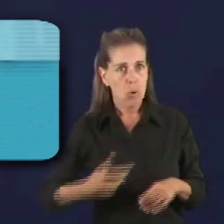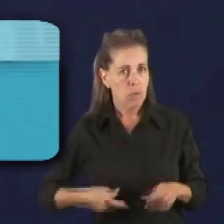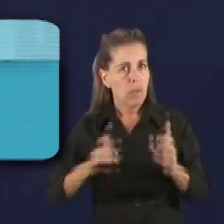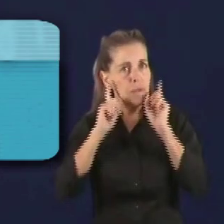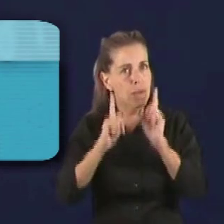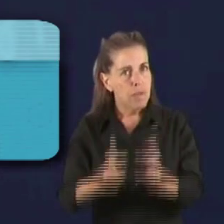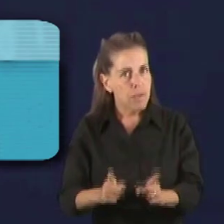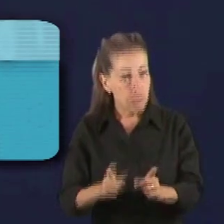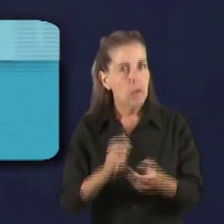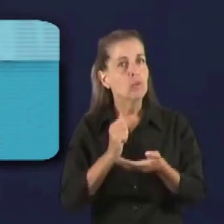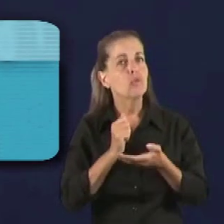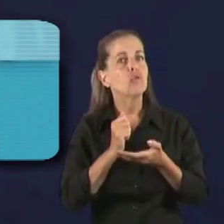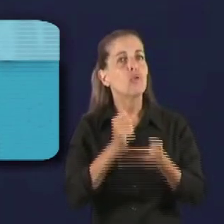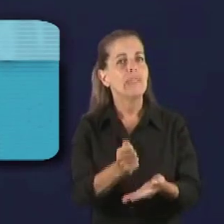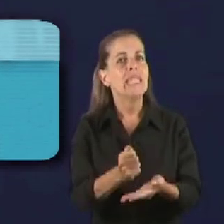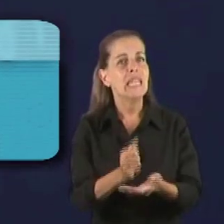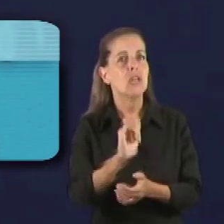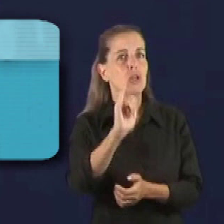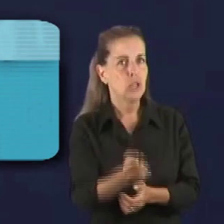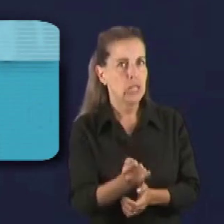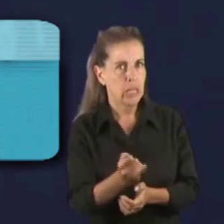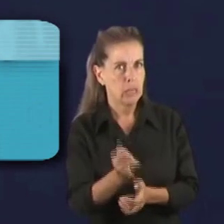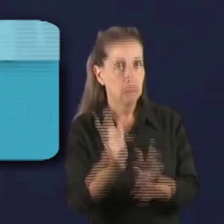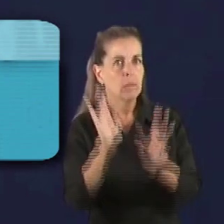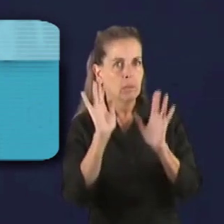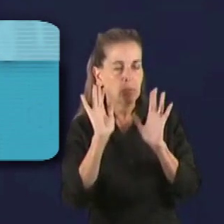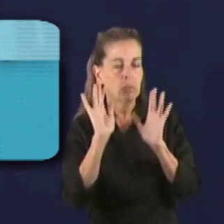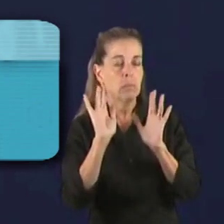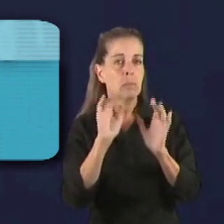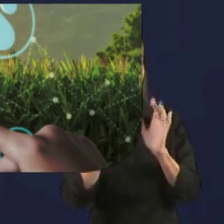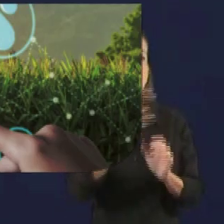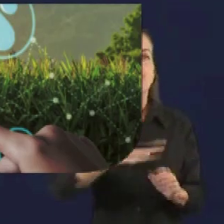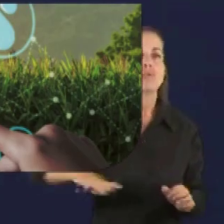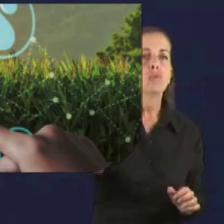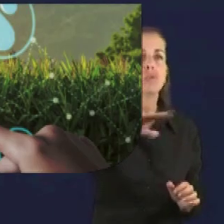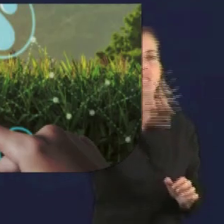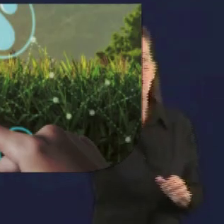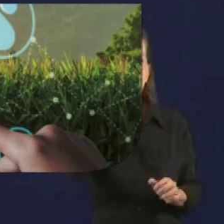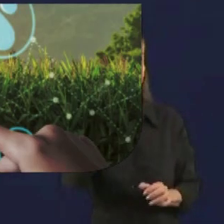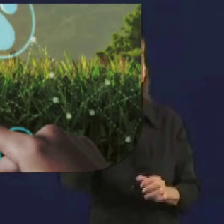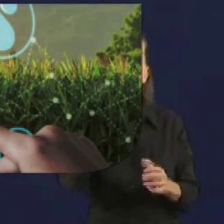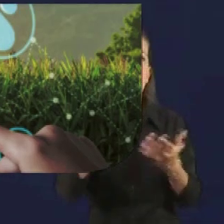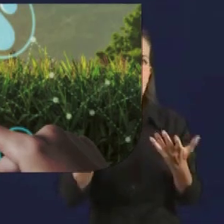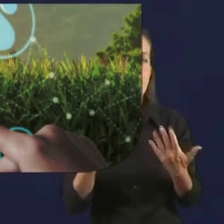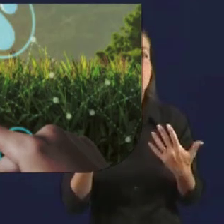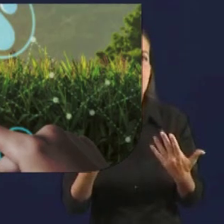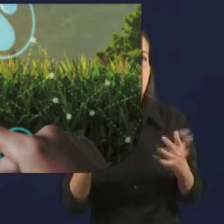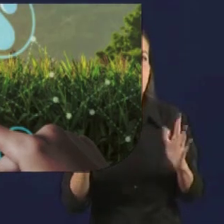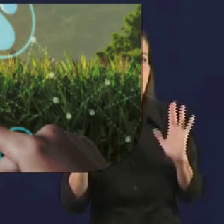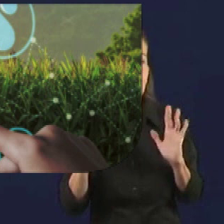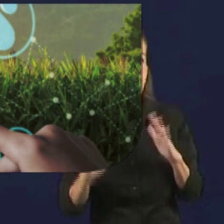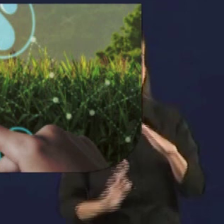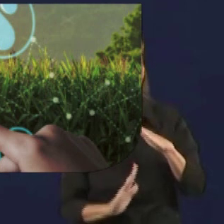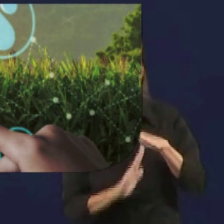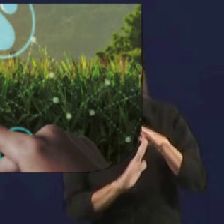asistiendo al transporte que sea de jurisdicción nacional y en lo que es, por ejemplo, es por supuesto